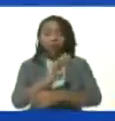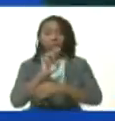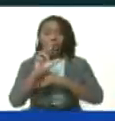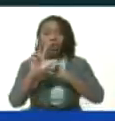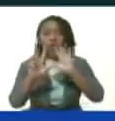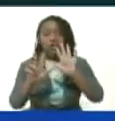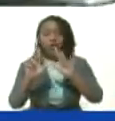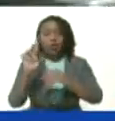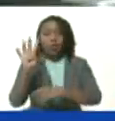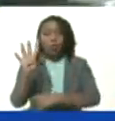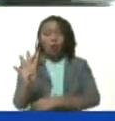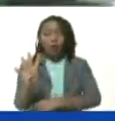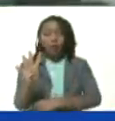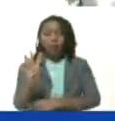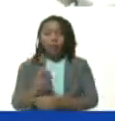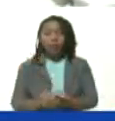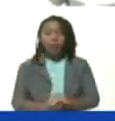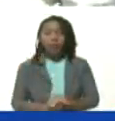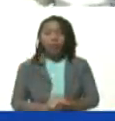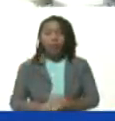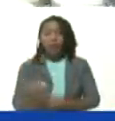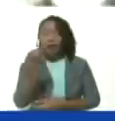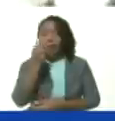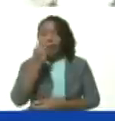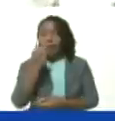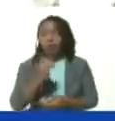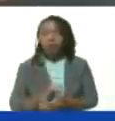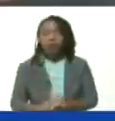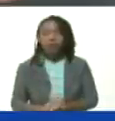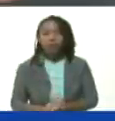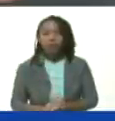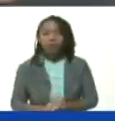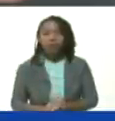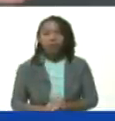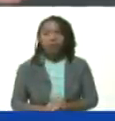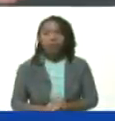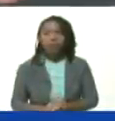56.484 de alimentación,